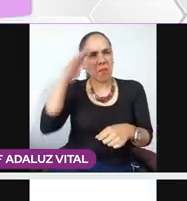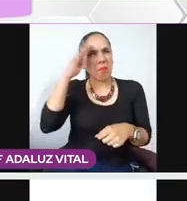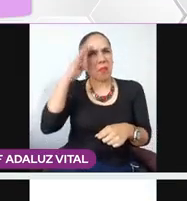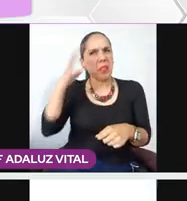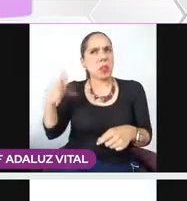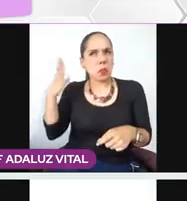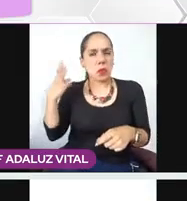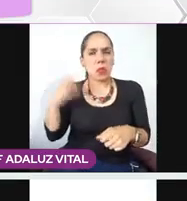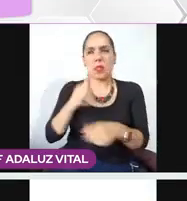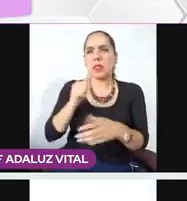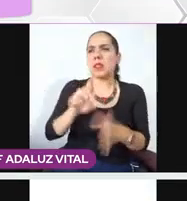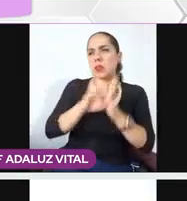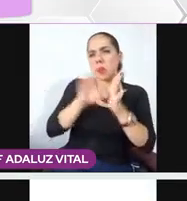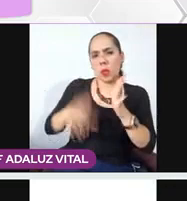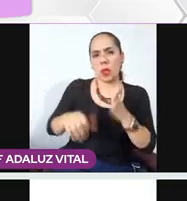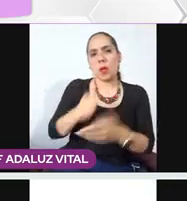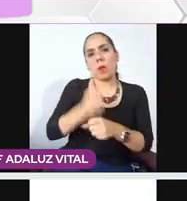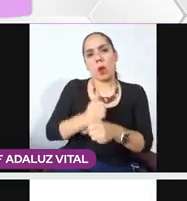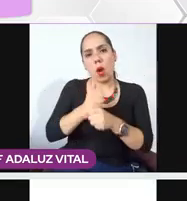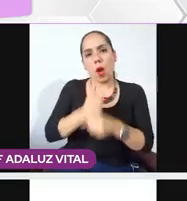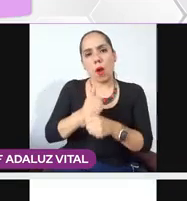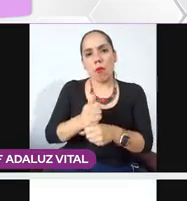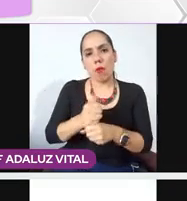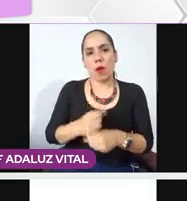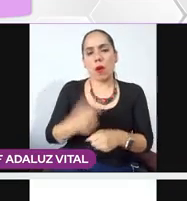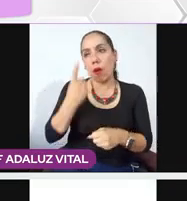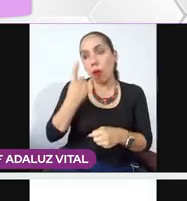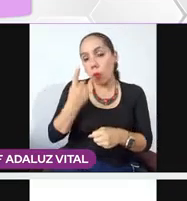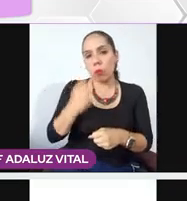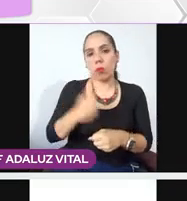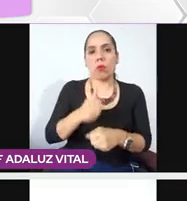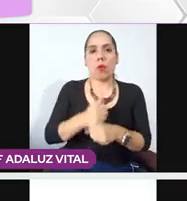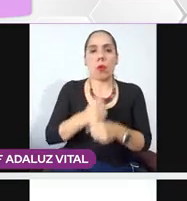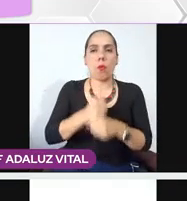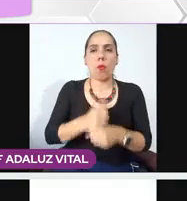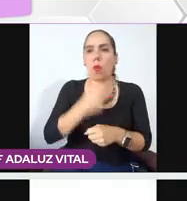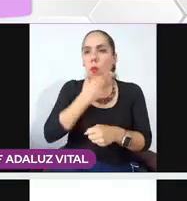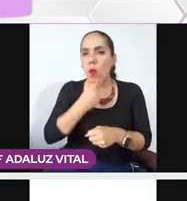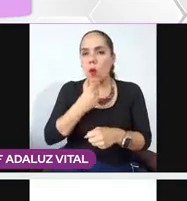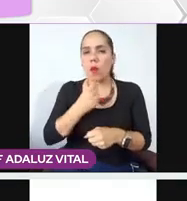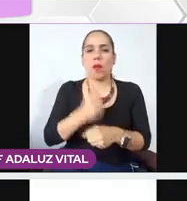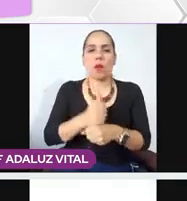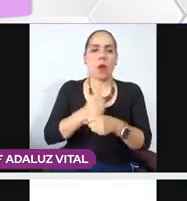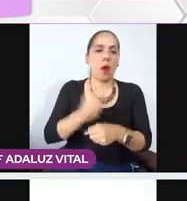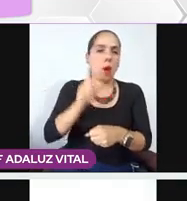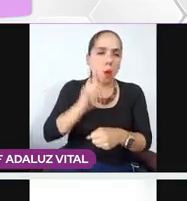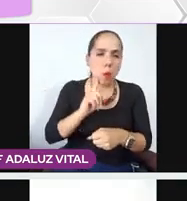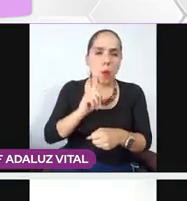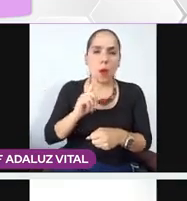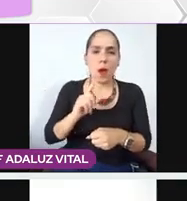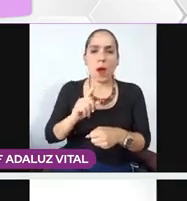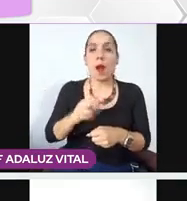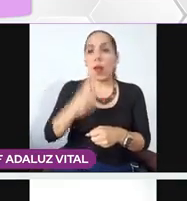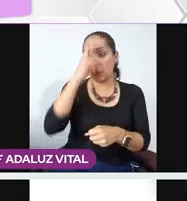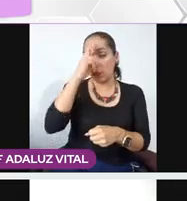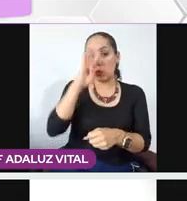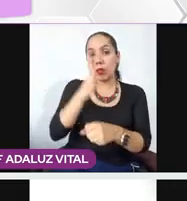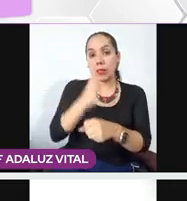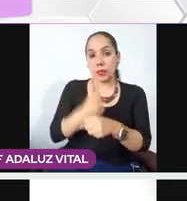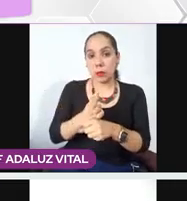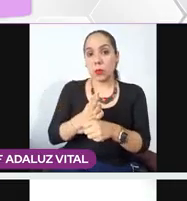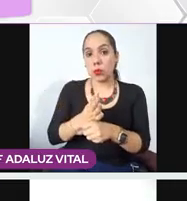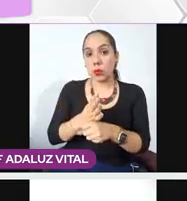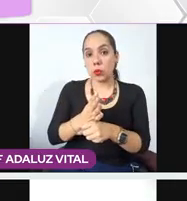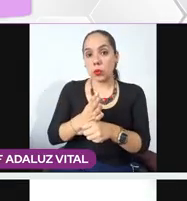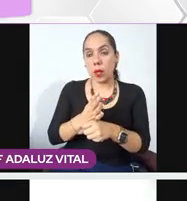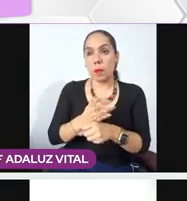el abuelito únicamente cuidan o son responsables de crianza durante el periodo de ausencia pues, laboral, ¿no? De los